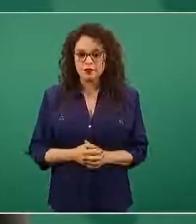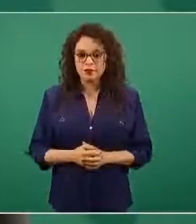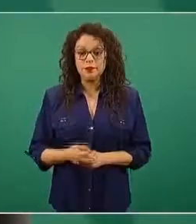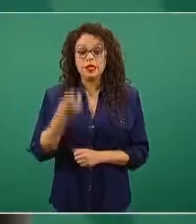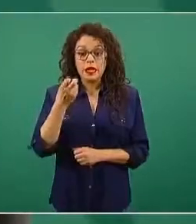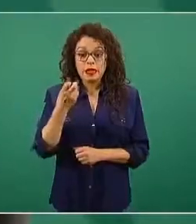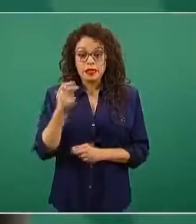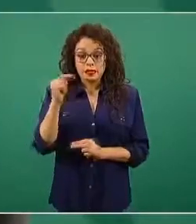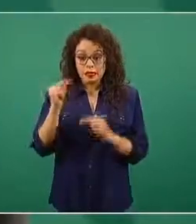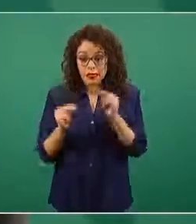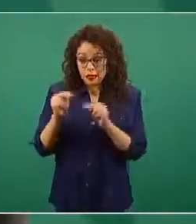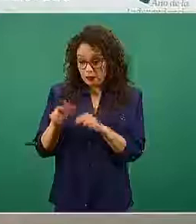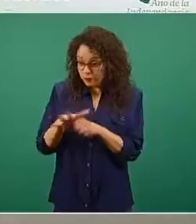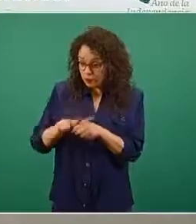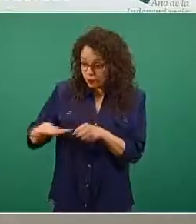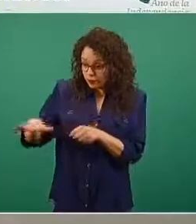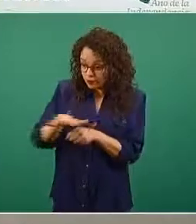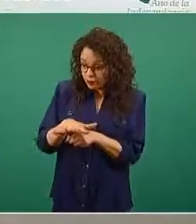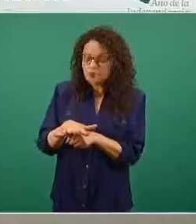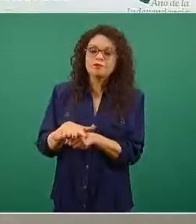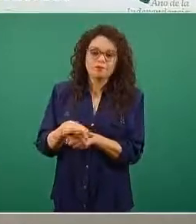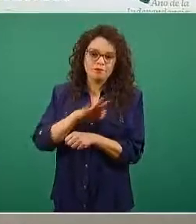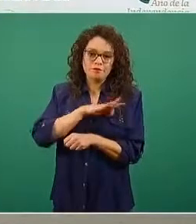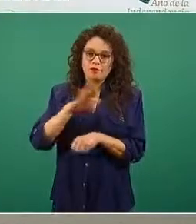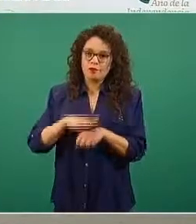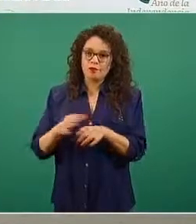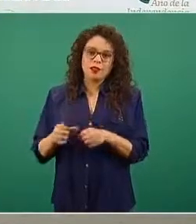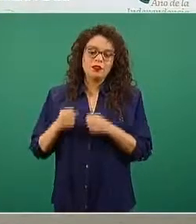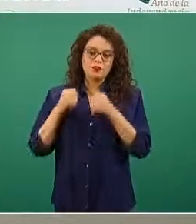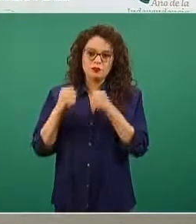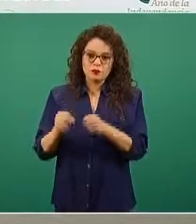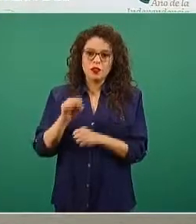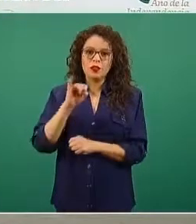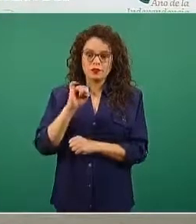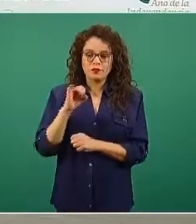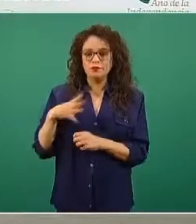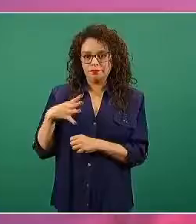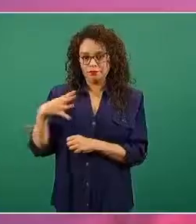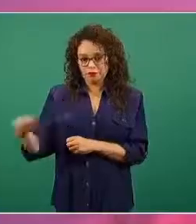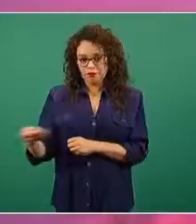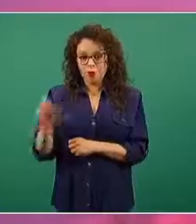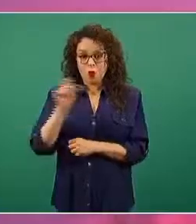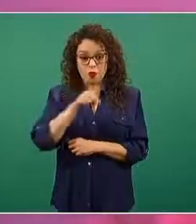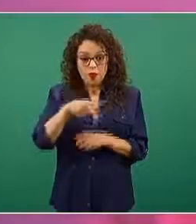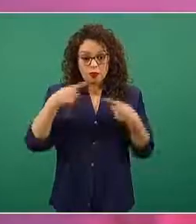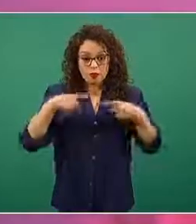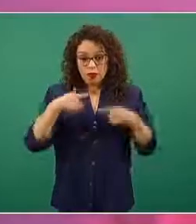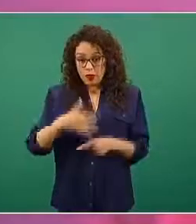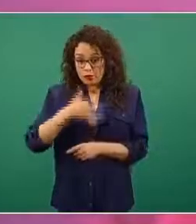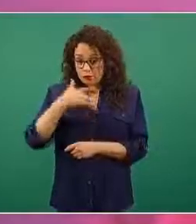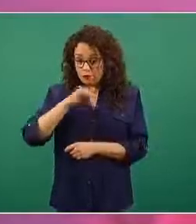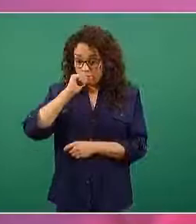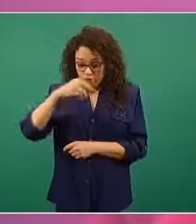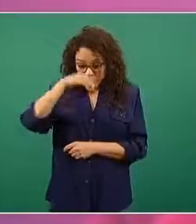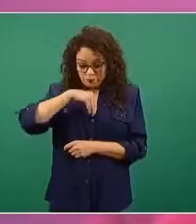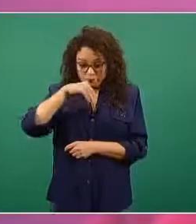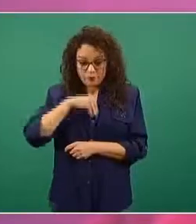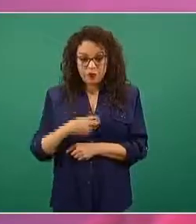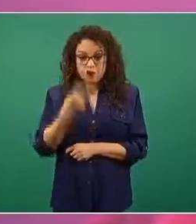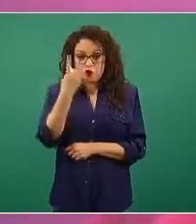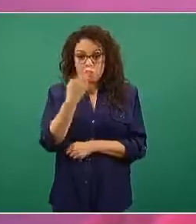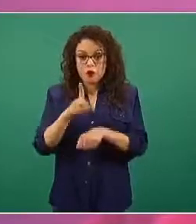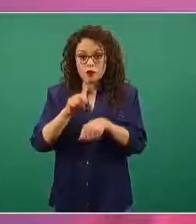nivel o en ese escenario en el que una persona asintomática en sus 2 días previos a iniciar con la